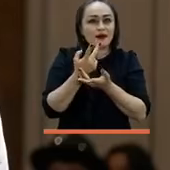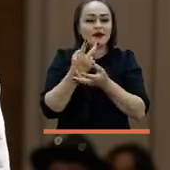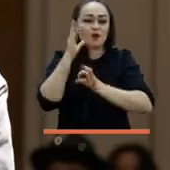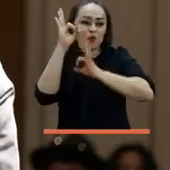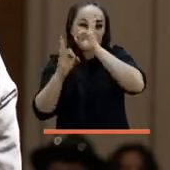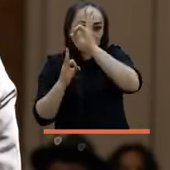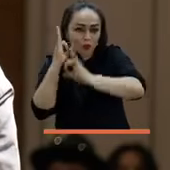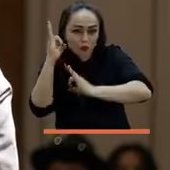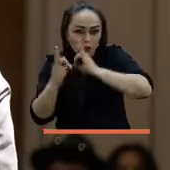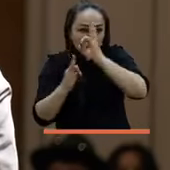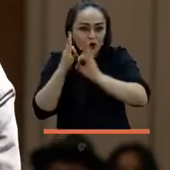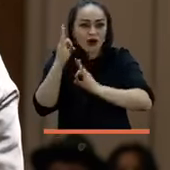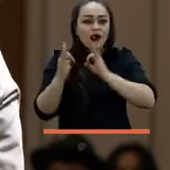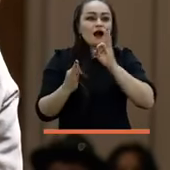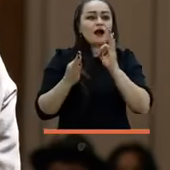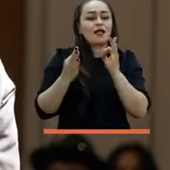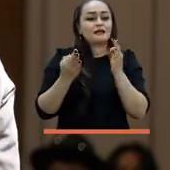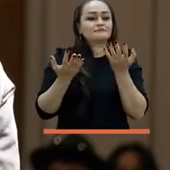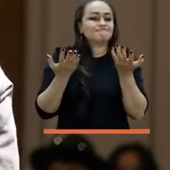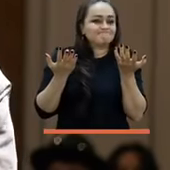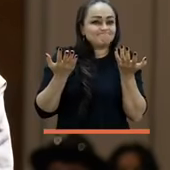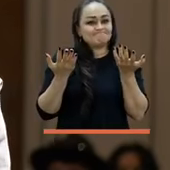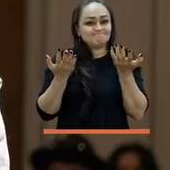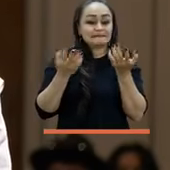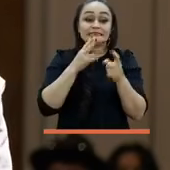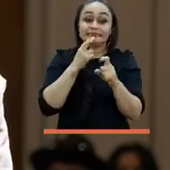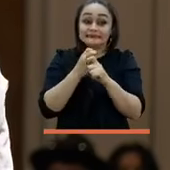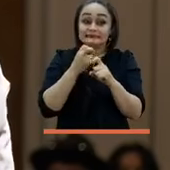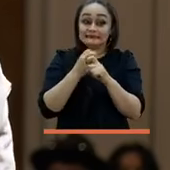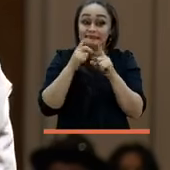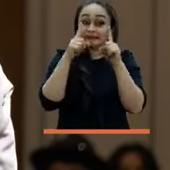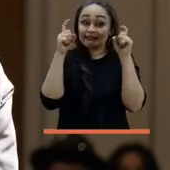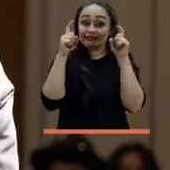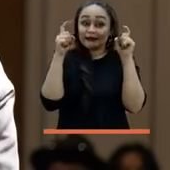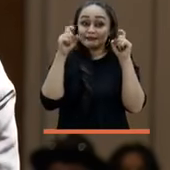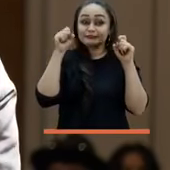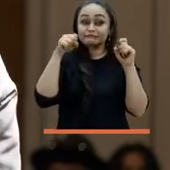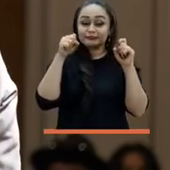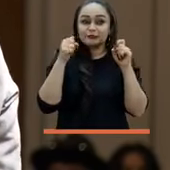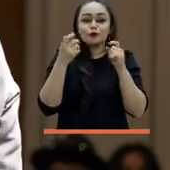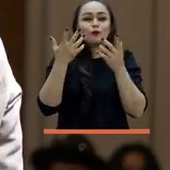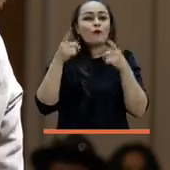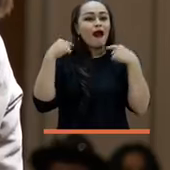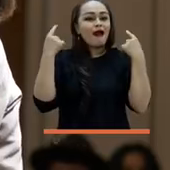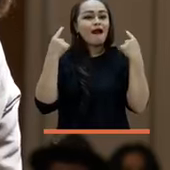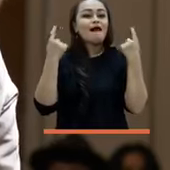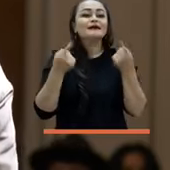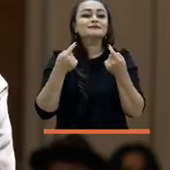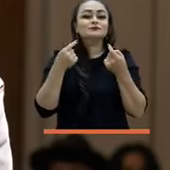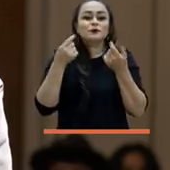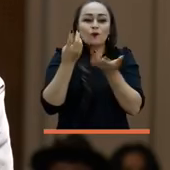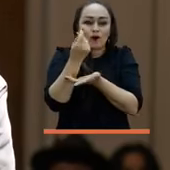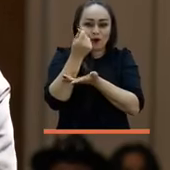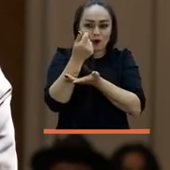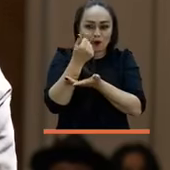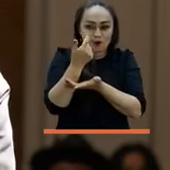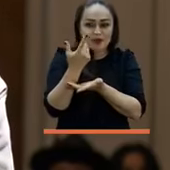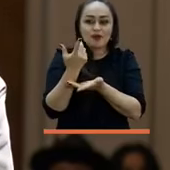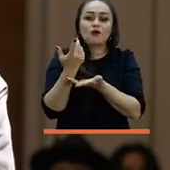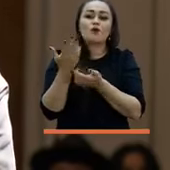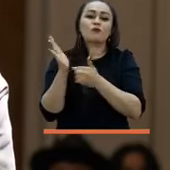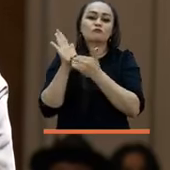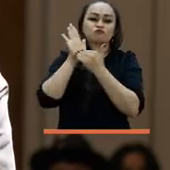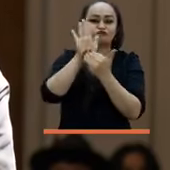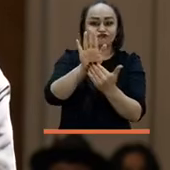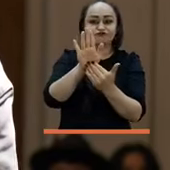es un tema muy de muchas complejidades porque ahí nos atraviesa incluso el mismo modelo económico todo un sistema cultural en el